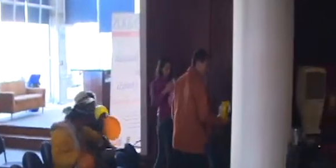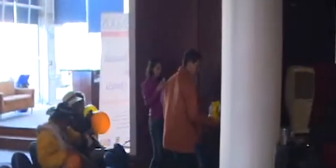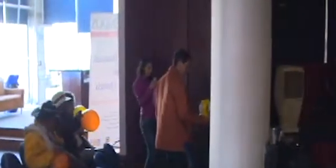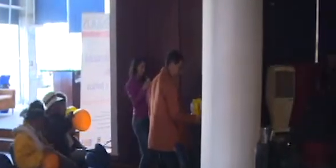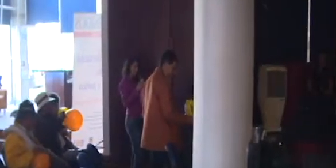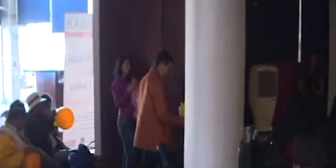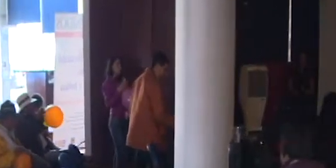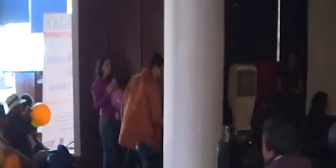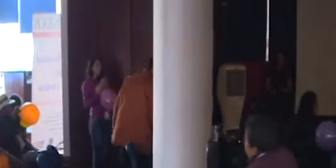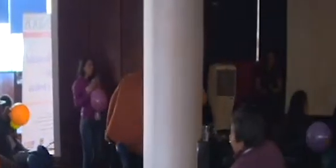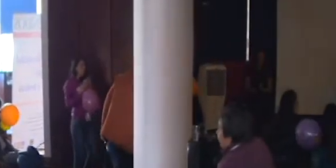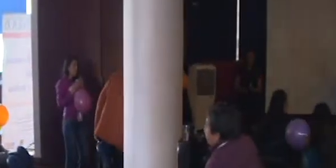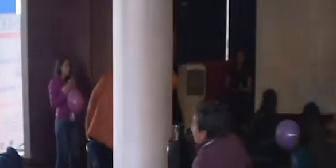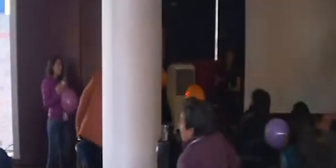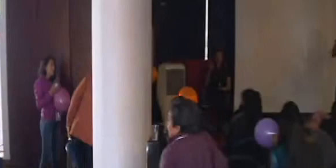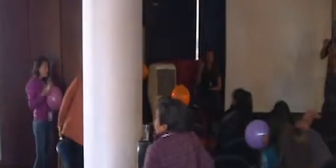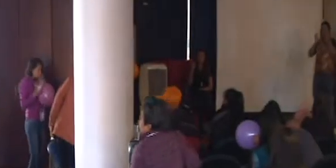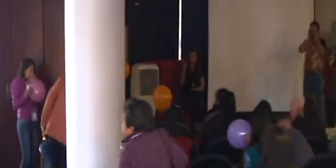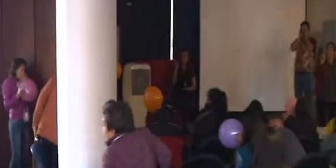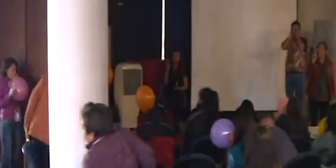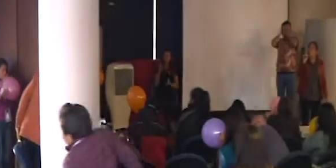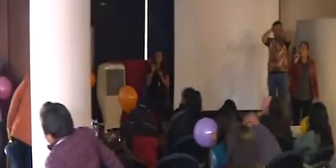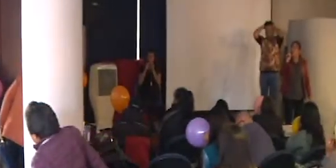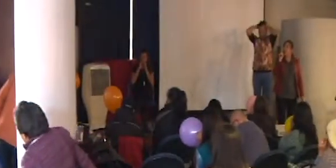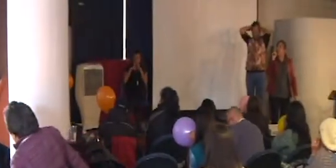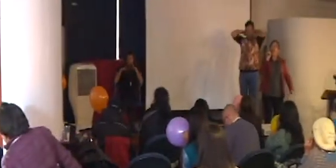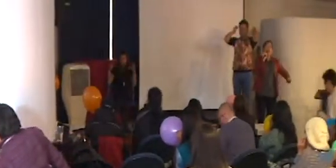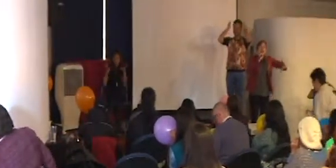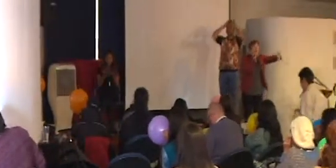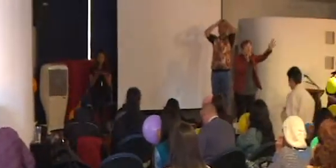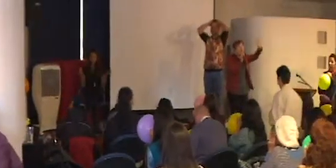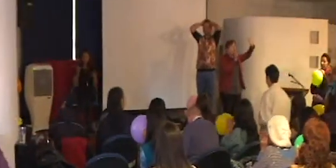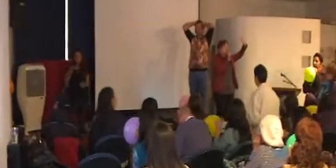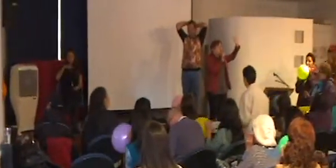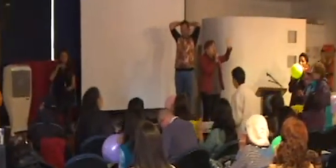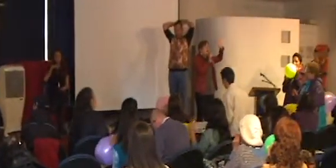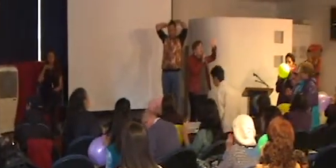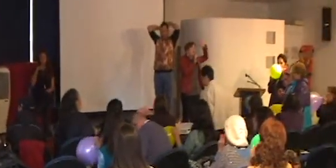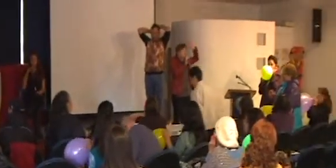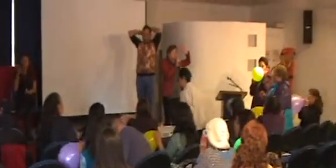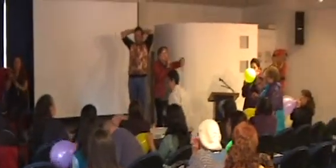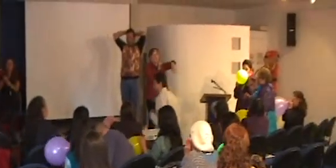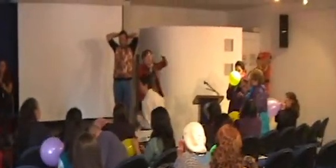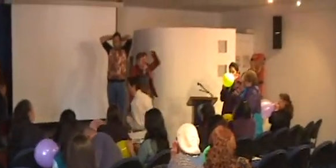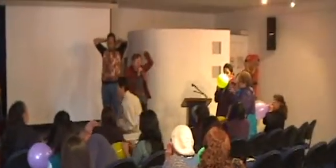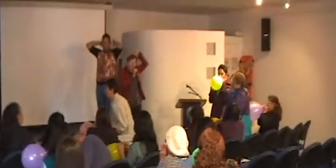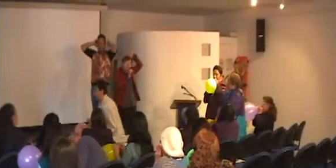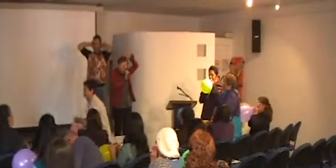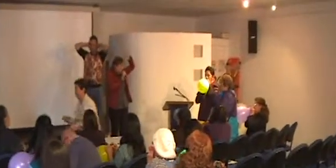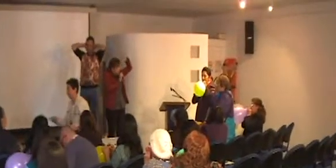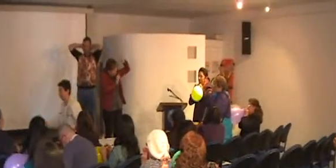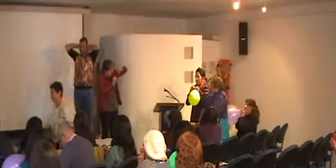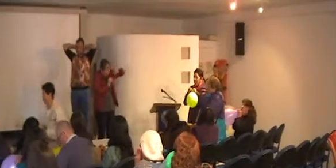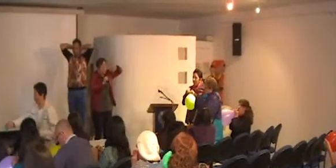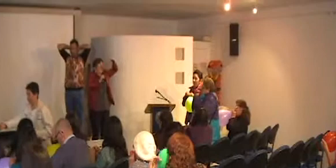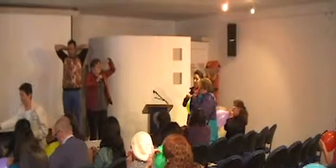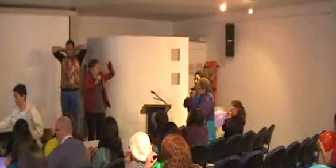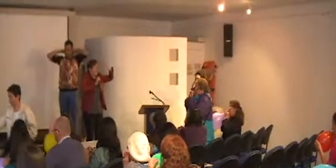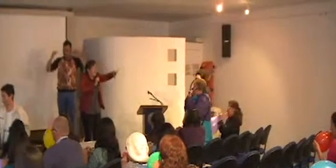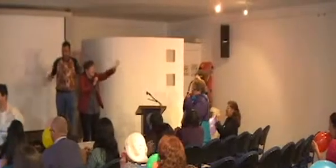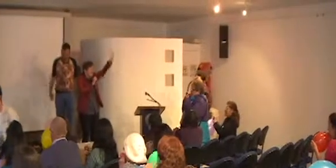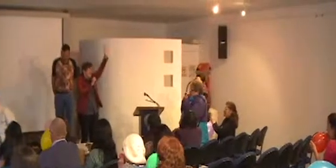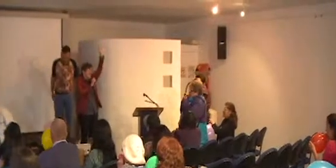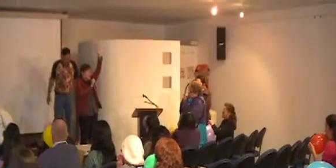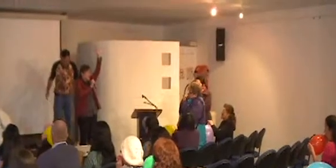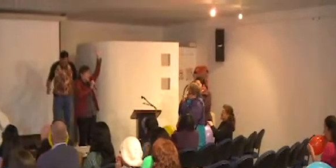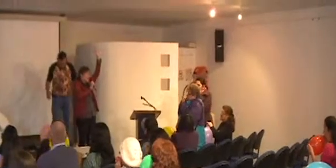Bueno, listo, entonces yo creo que ya están bastante llenas las bombas de cosas. Cada uno y cada una piense algo que diga, uy, yo tengo que sacar